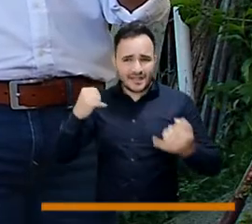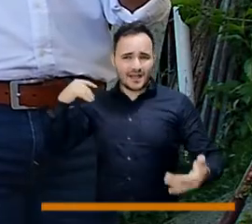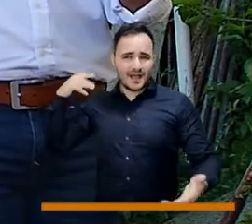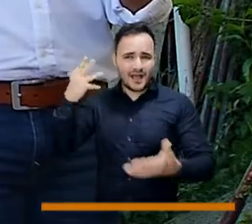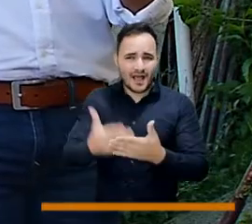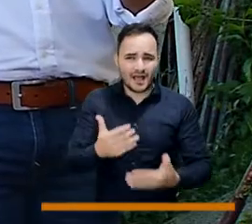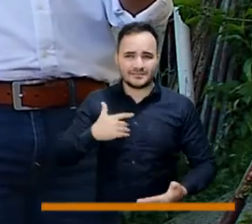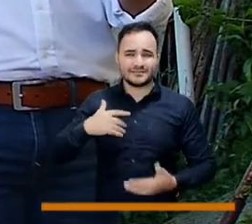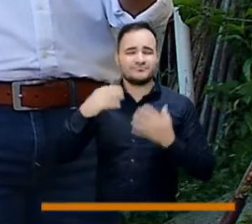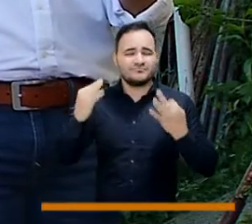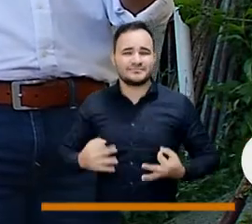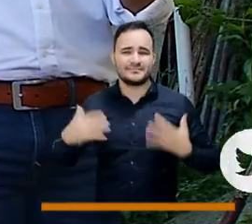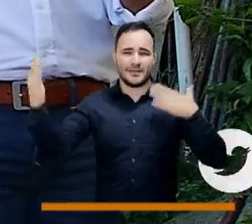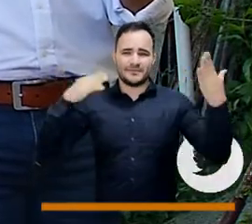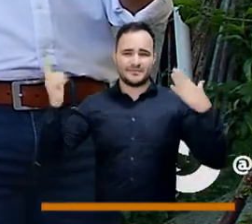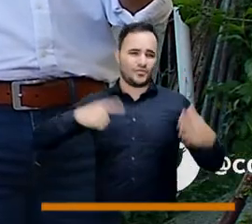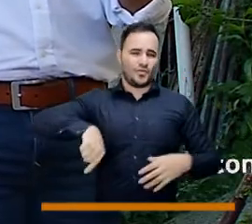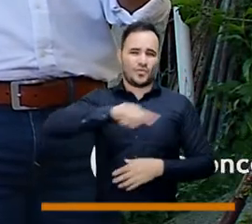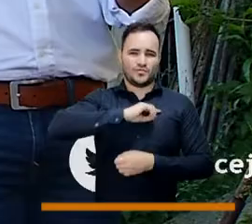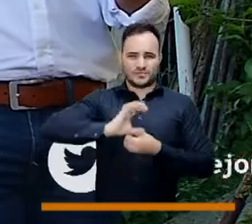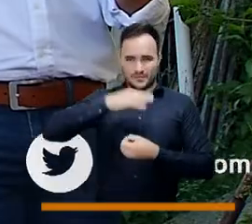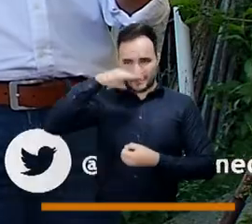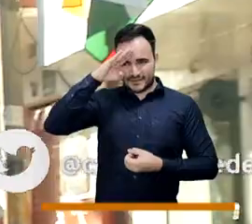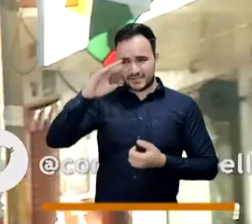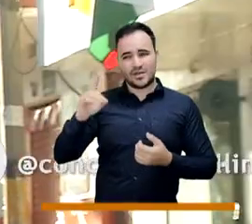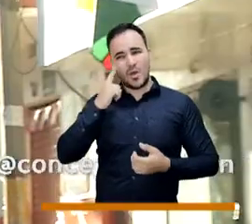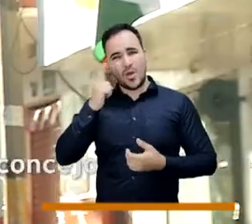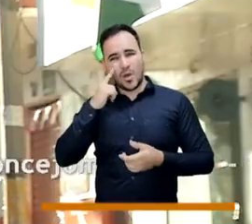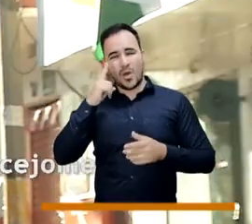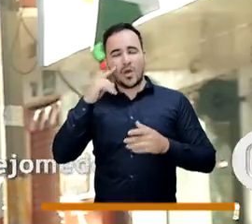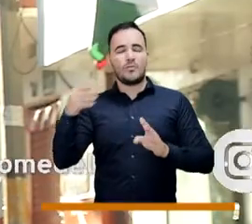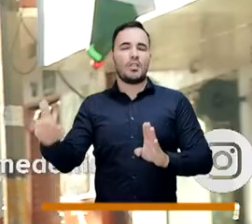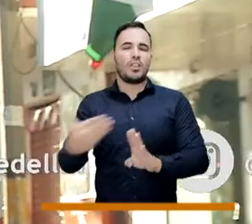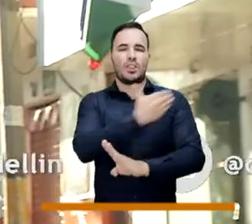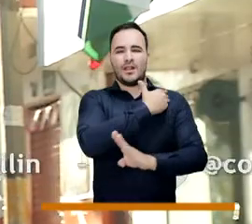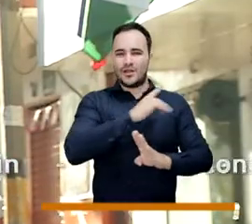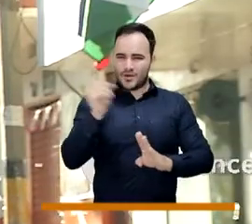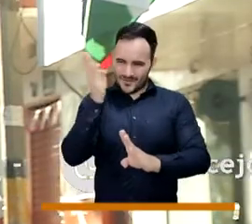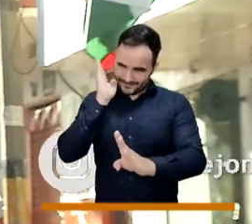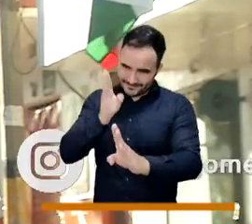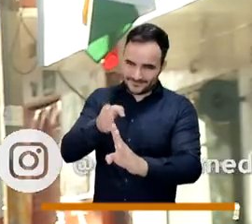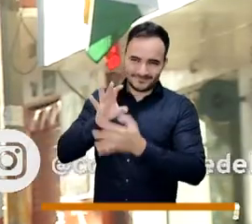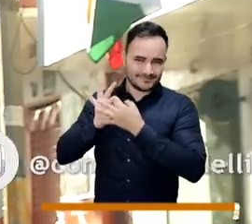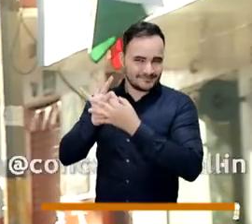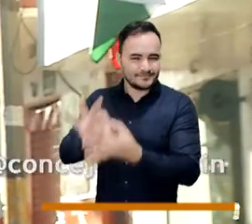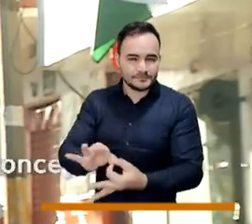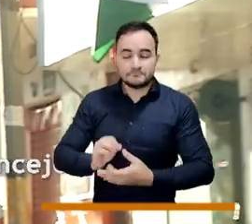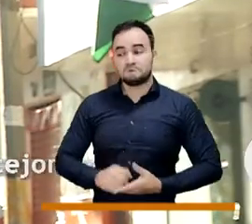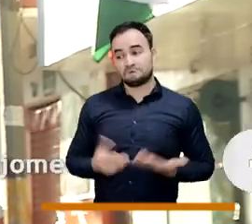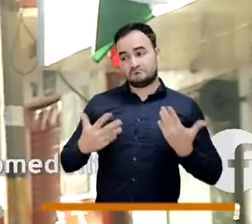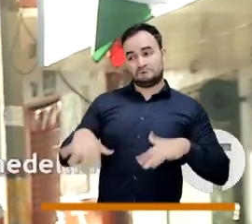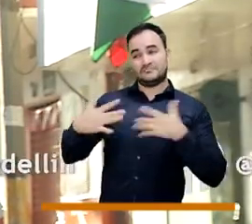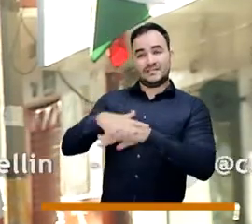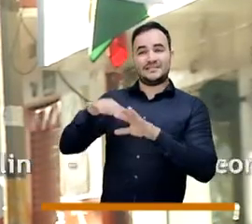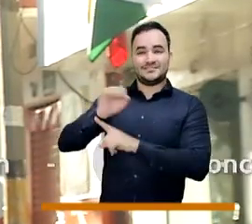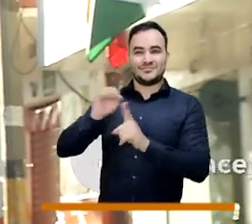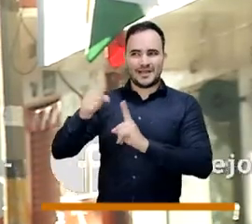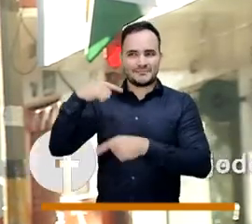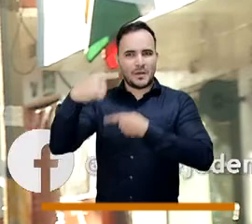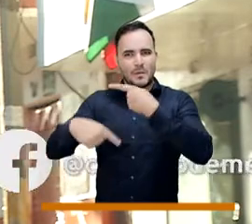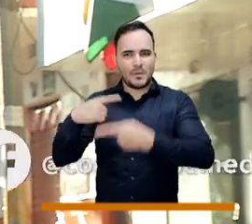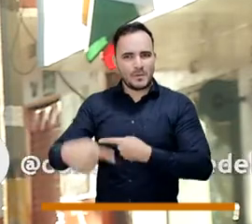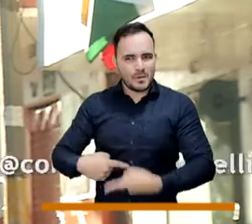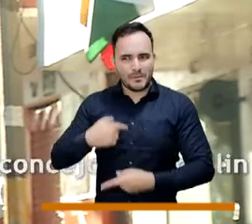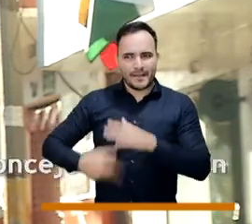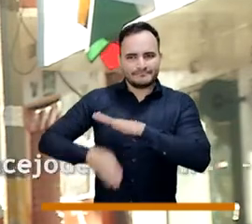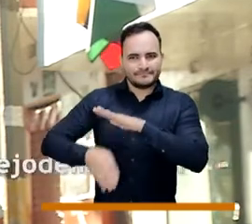hecho la sociedad que somos hoy. No debemos perder la esencia, la opinión de nuestros televidentes en redes sociales. La